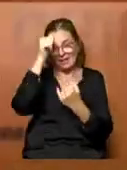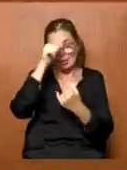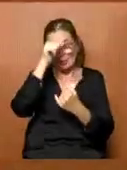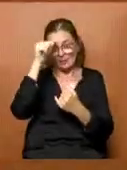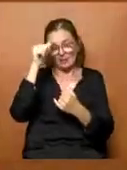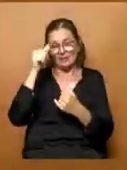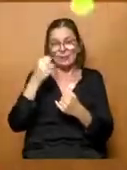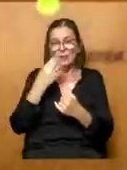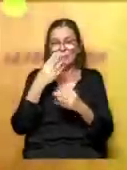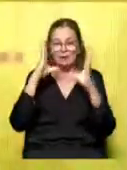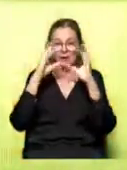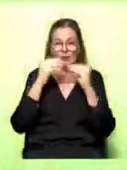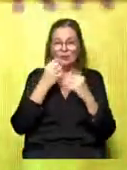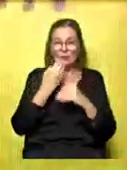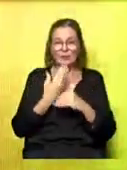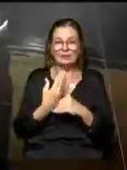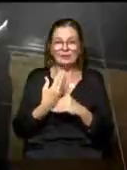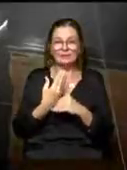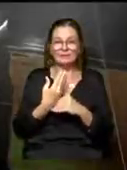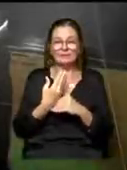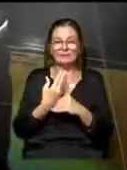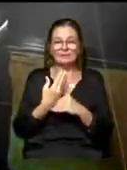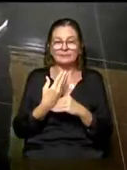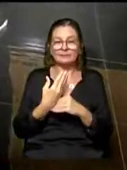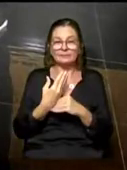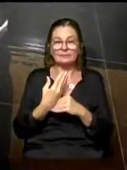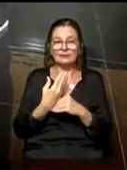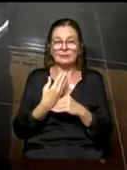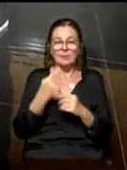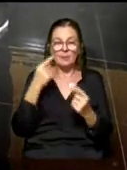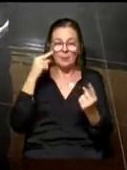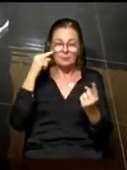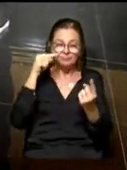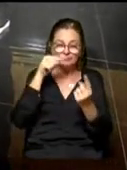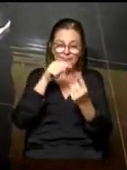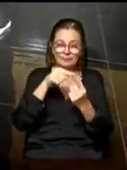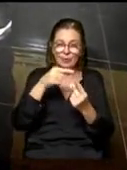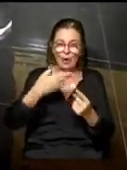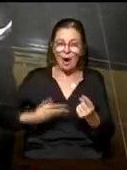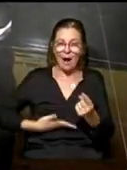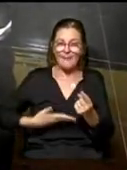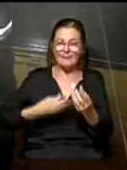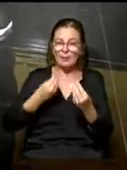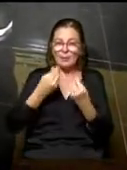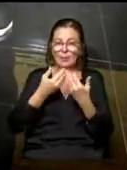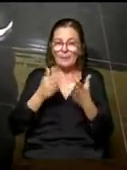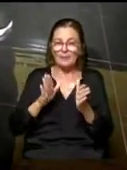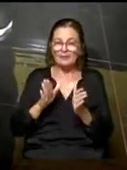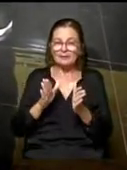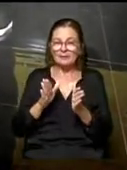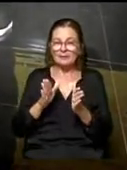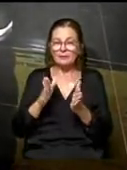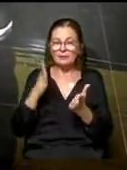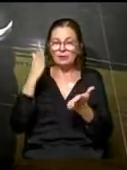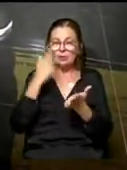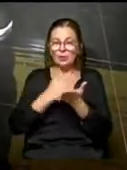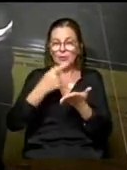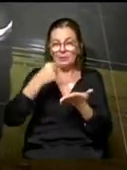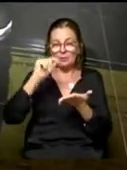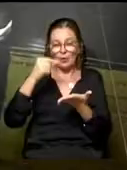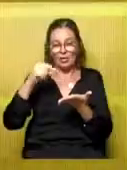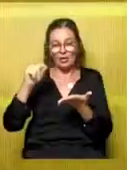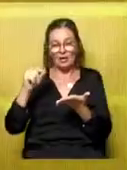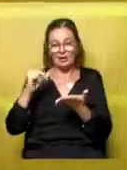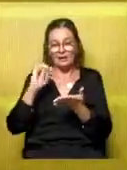Buenas noches, ¿cómo andan? Como bien decía Maite, vamos a hacer foco en el hambre. ¿Cómo empezamos? Bueno, los últimos datos